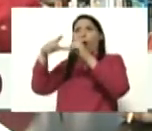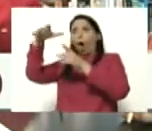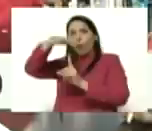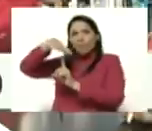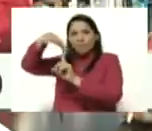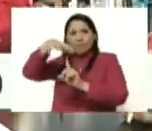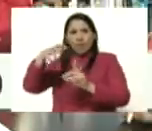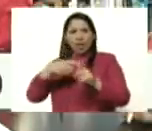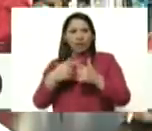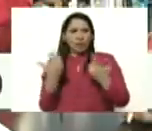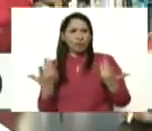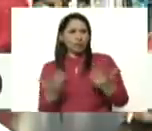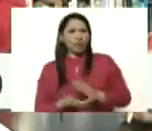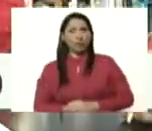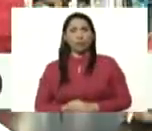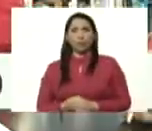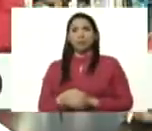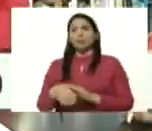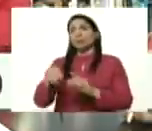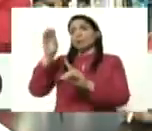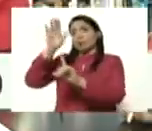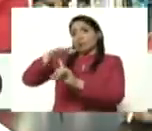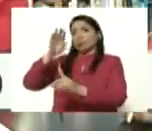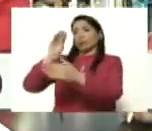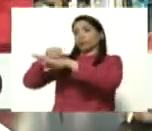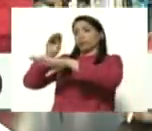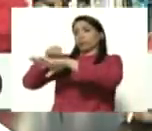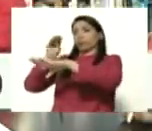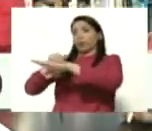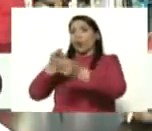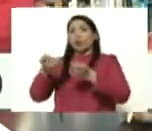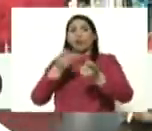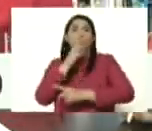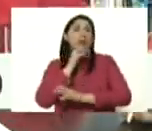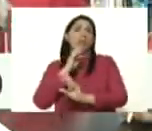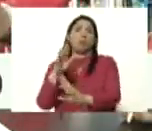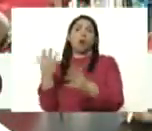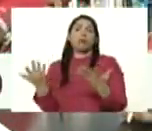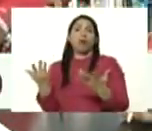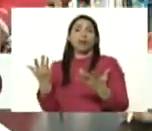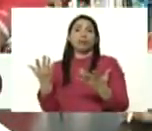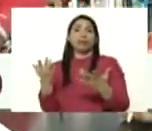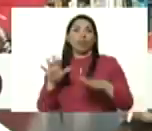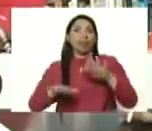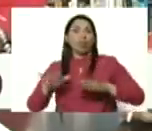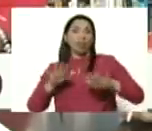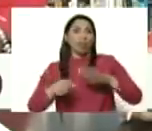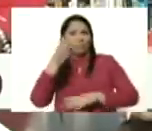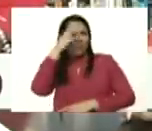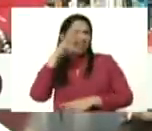Bueno, satélite llamando a control, no responde. Tarararara. ¡México!